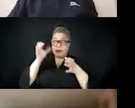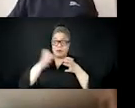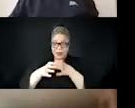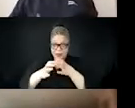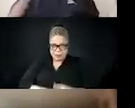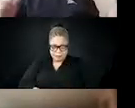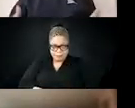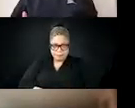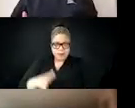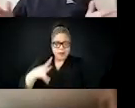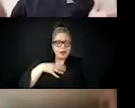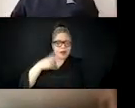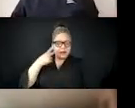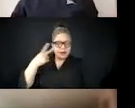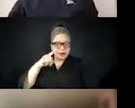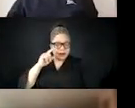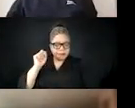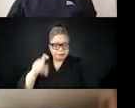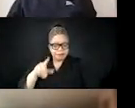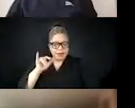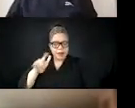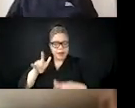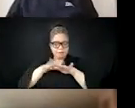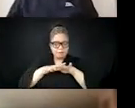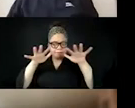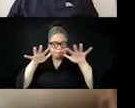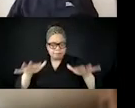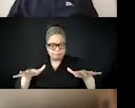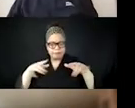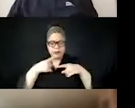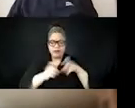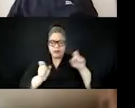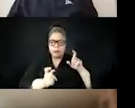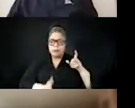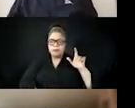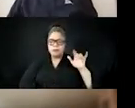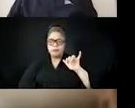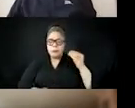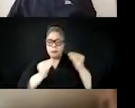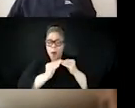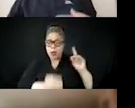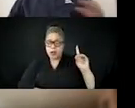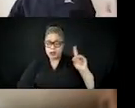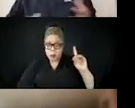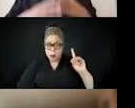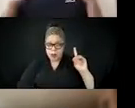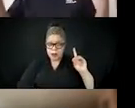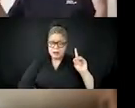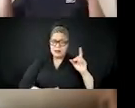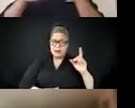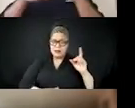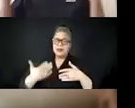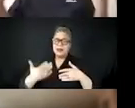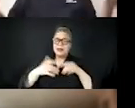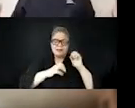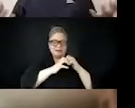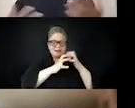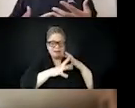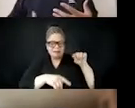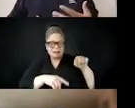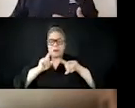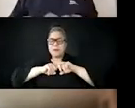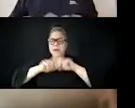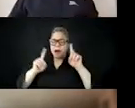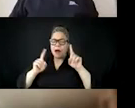y lo vemos así como este el establecimiento democrático pero lo